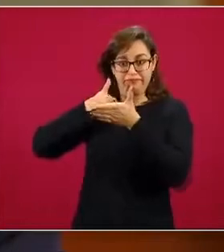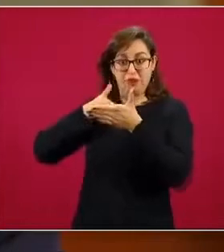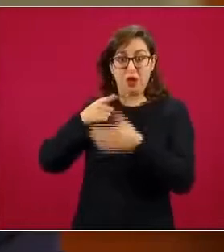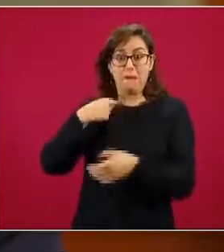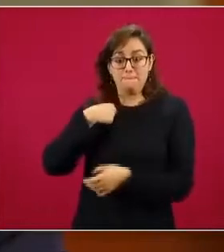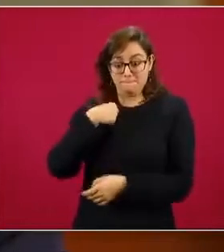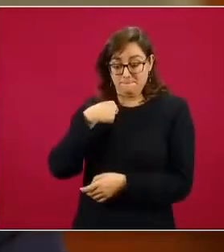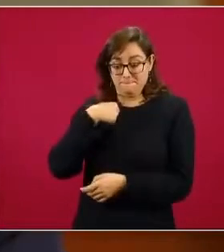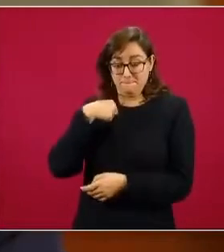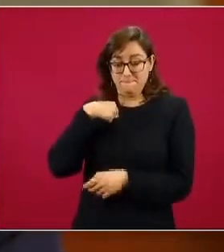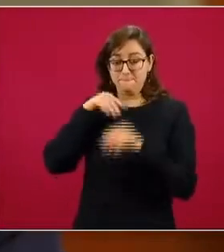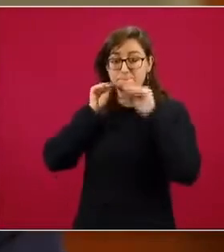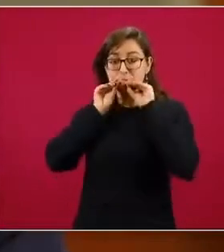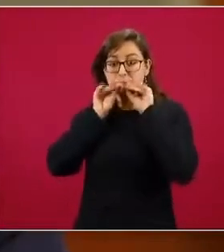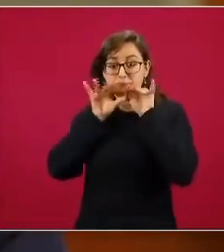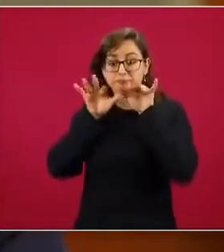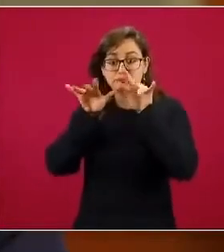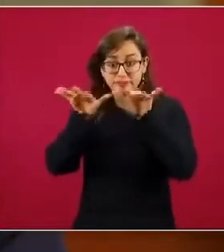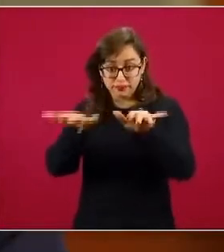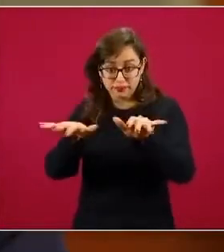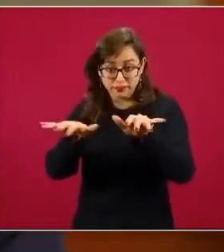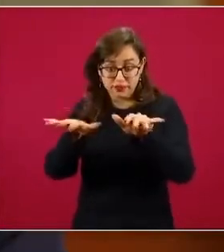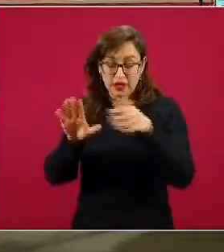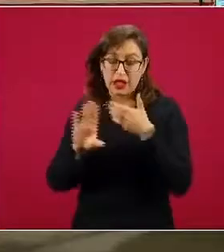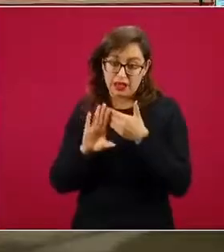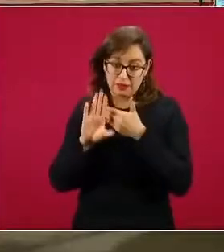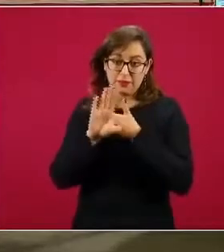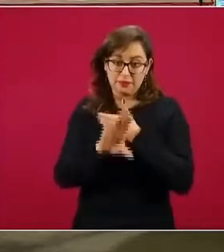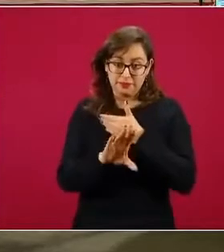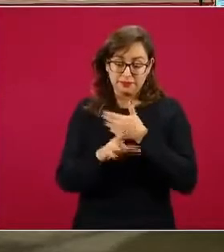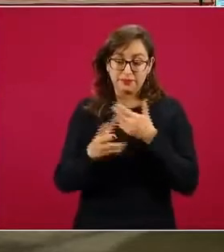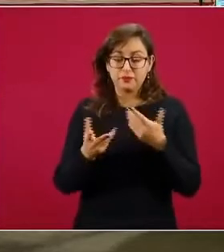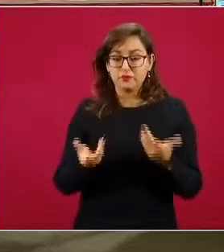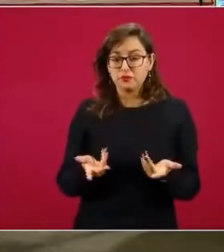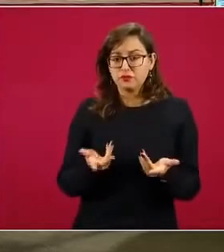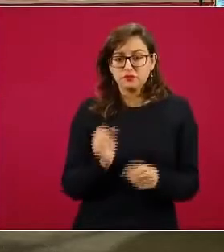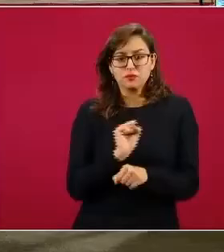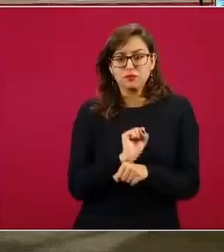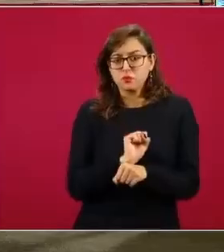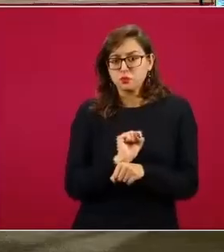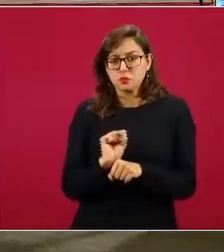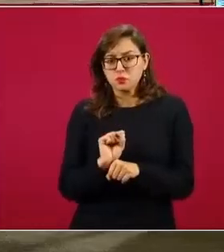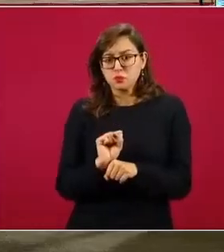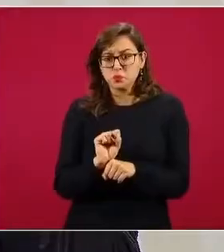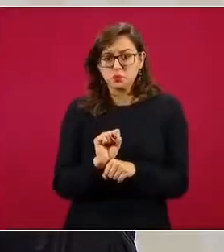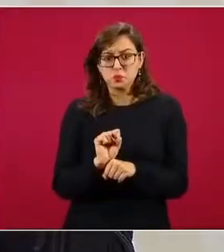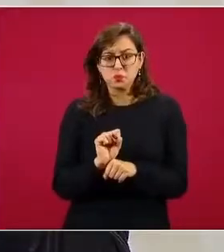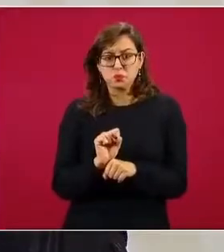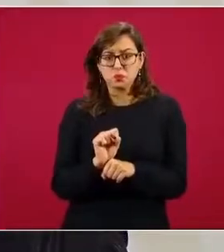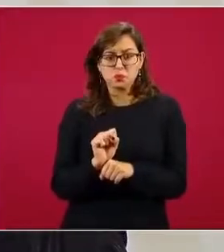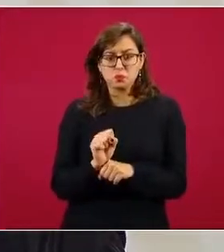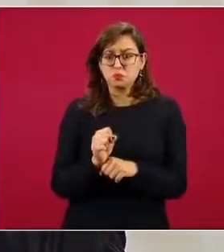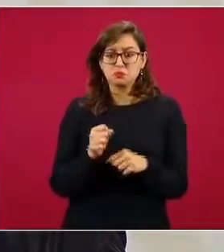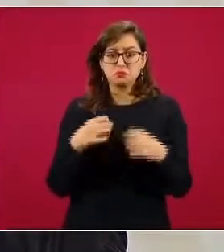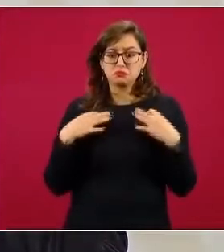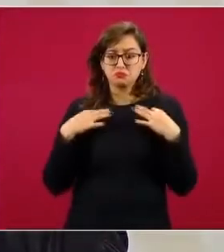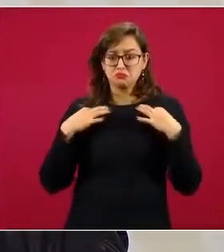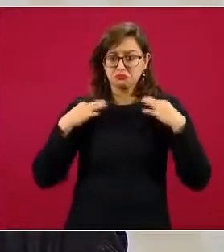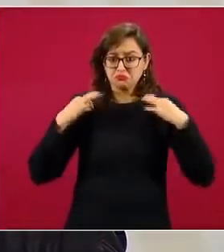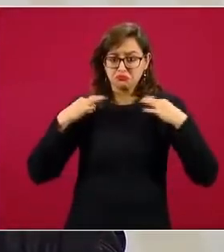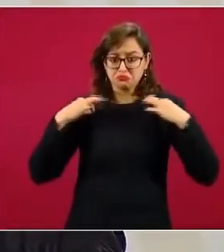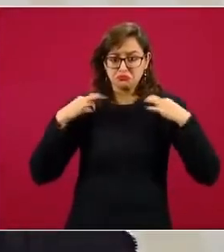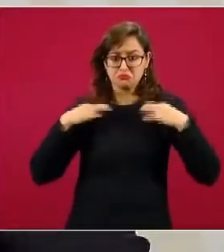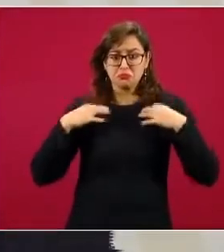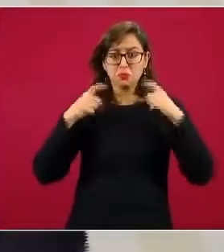mascarilla, puede ser tan simple como un cubrebocas de tela,